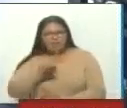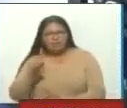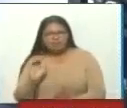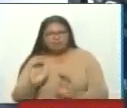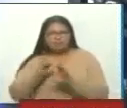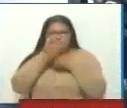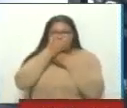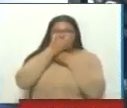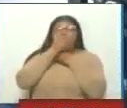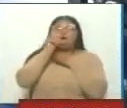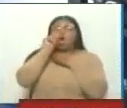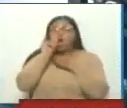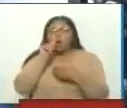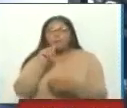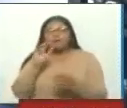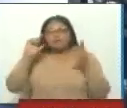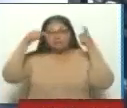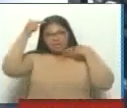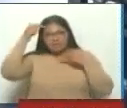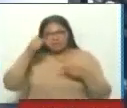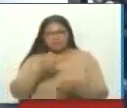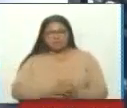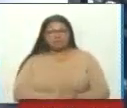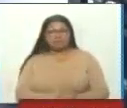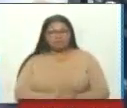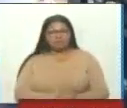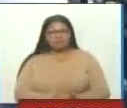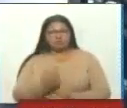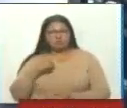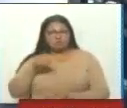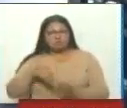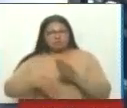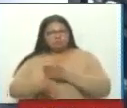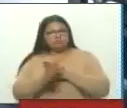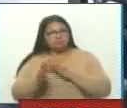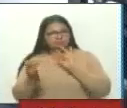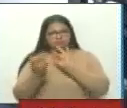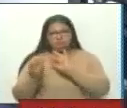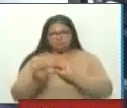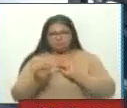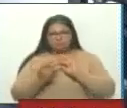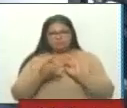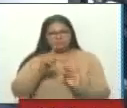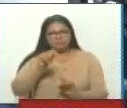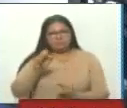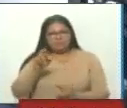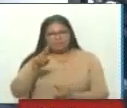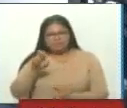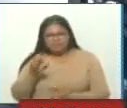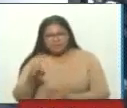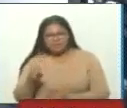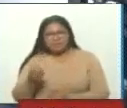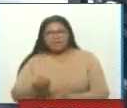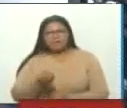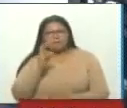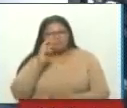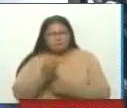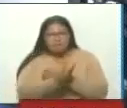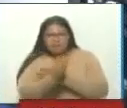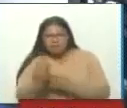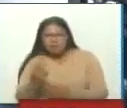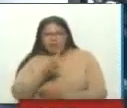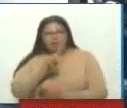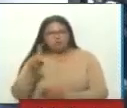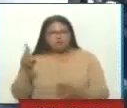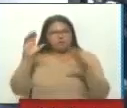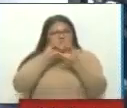secuestrado el comandante Hugo Chávez. Yo estaba en permanente contacto con Teresa Maniglia en Miraflores y a las 11 de la noche le